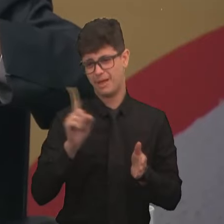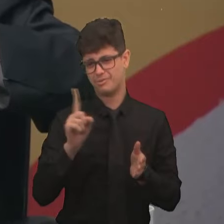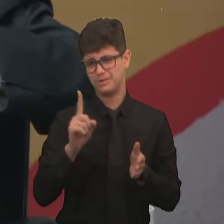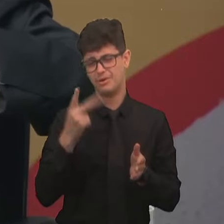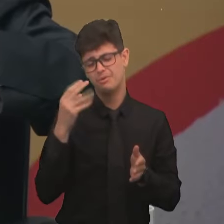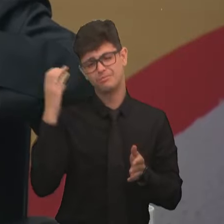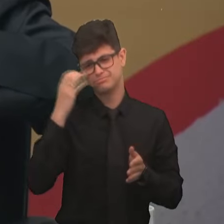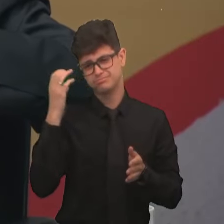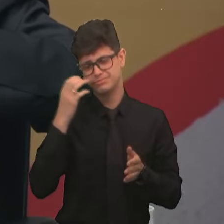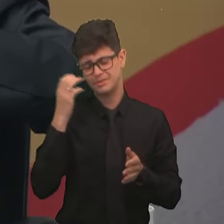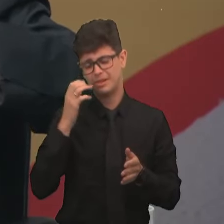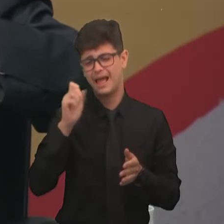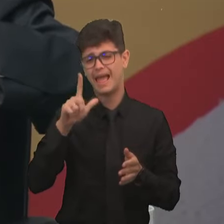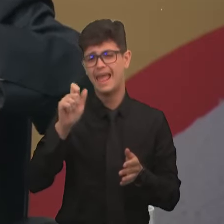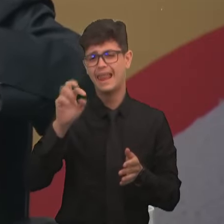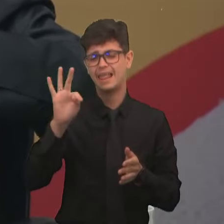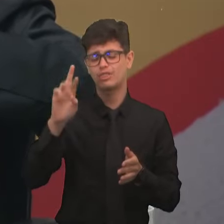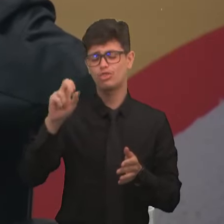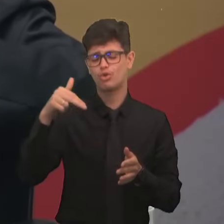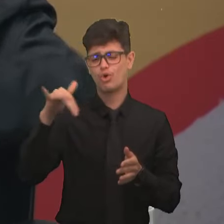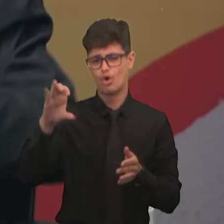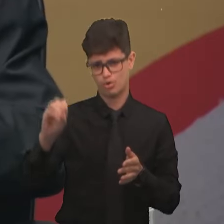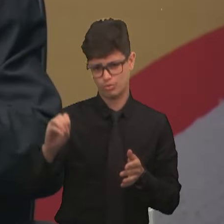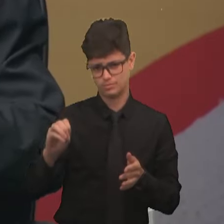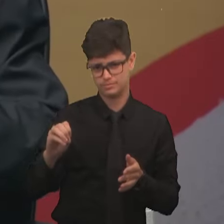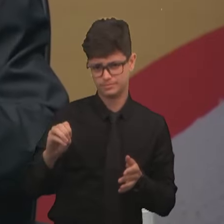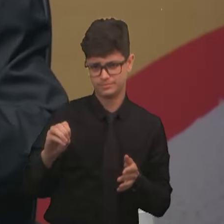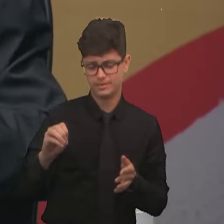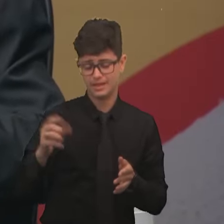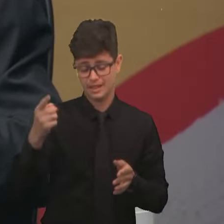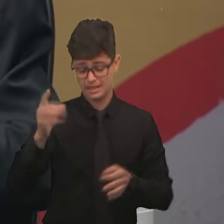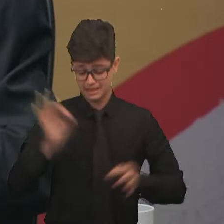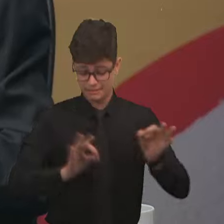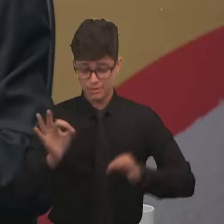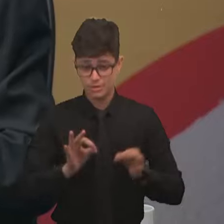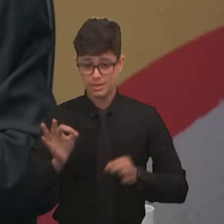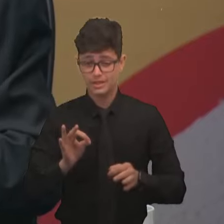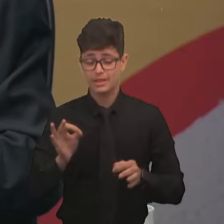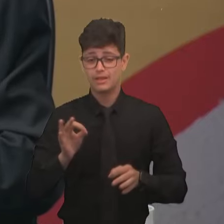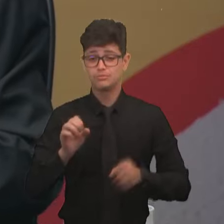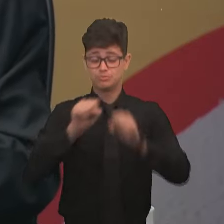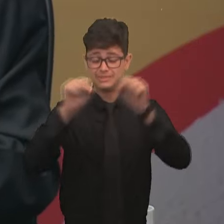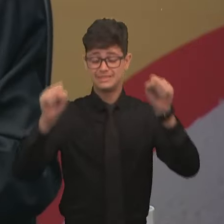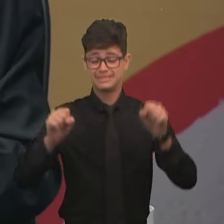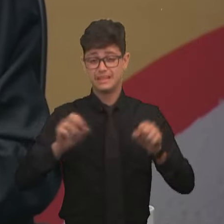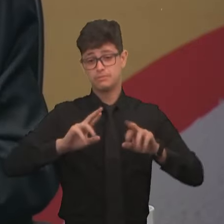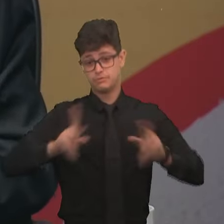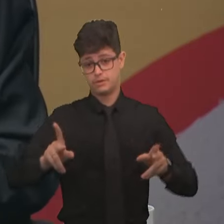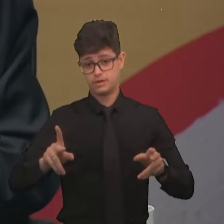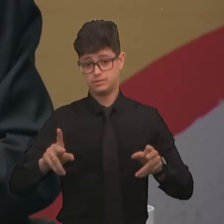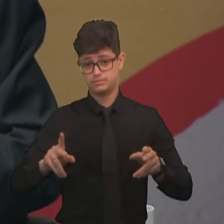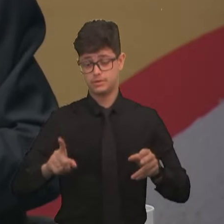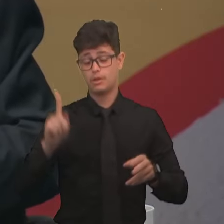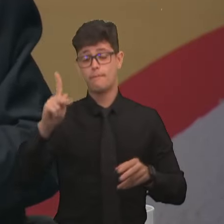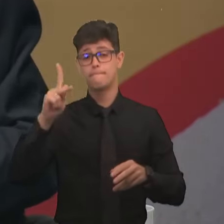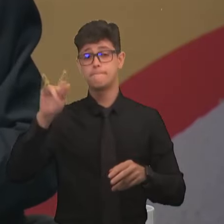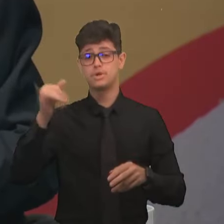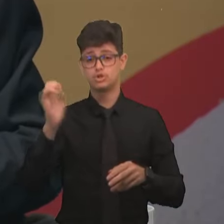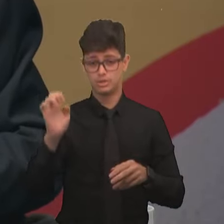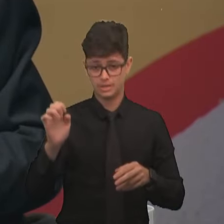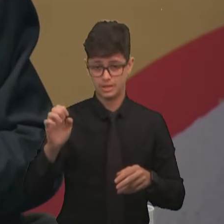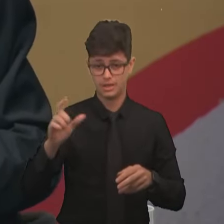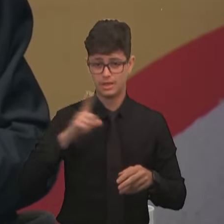del 90%. Los estados y los tribunales desarrollaron sistemas diferentes y, por lo tanto, algunos